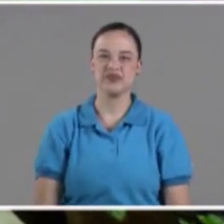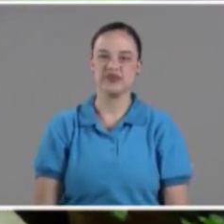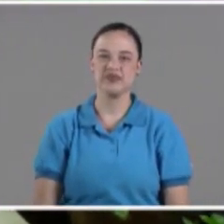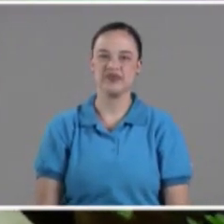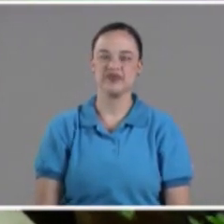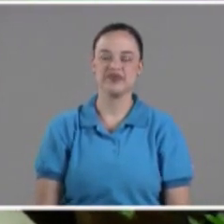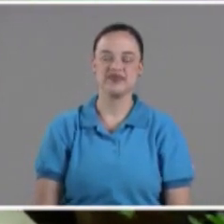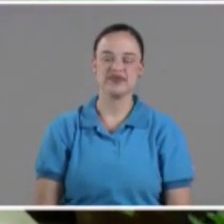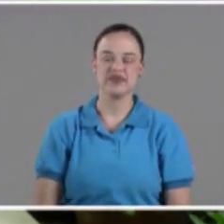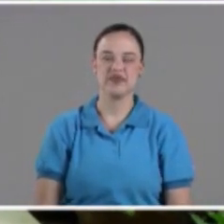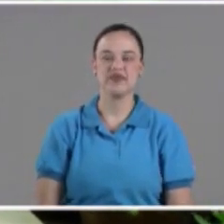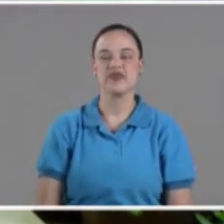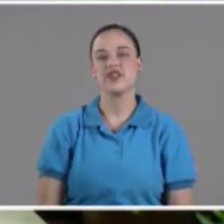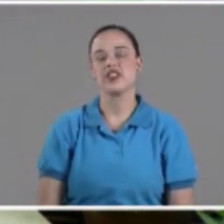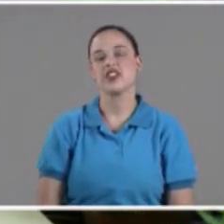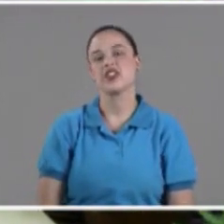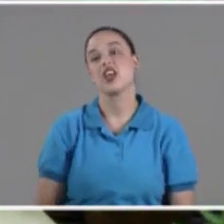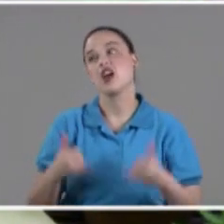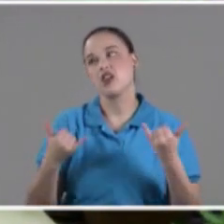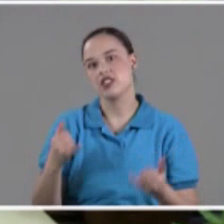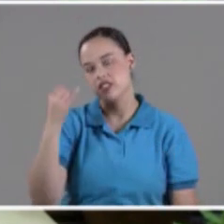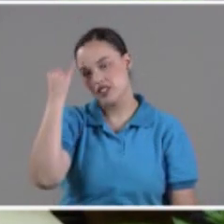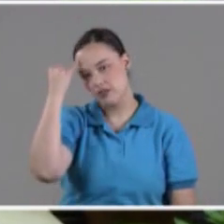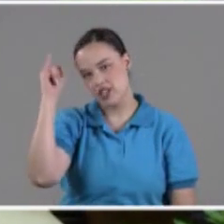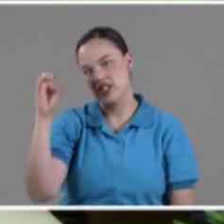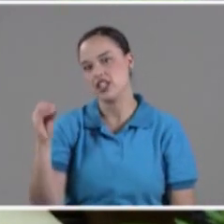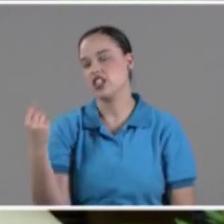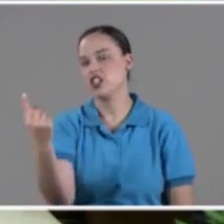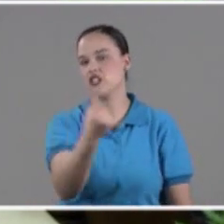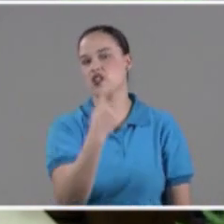ahora se imagina que todos estemos dispuestos